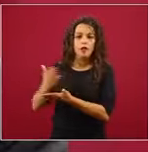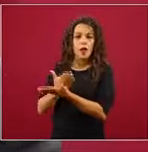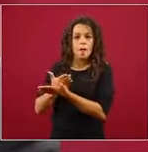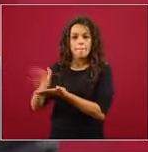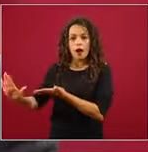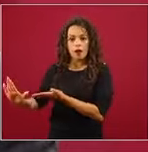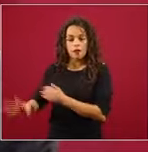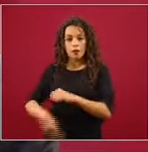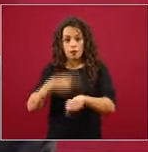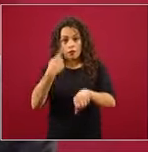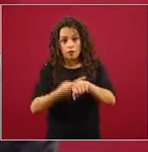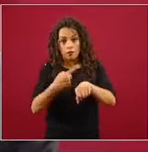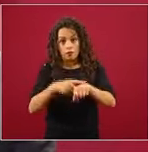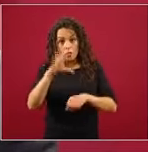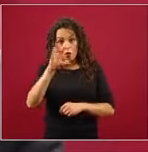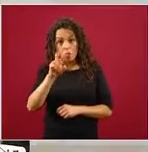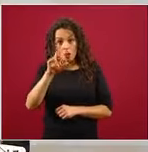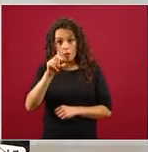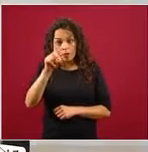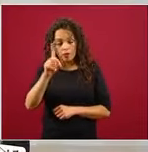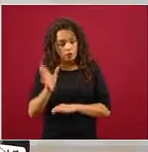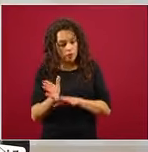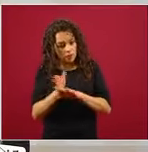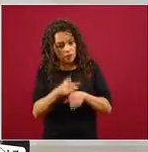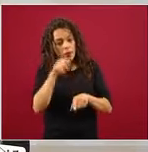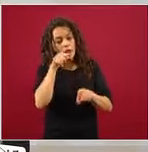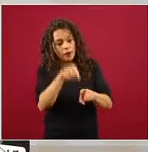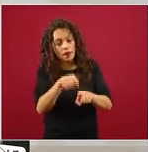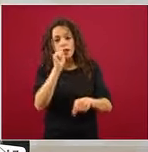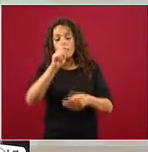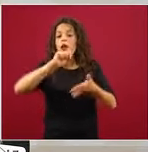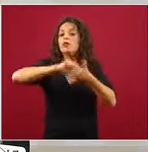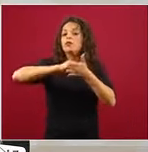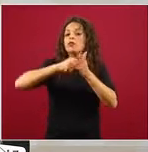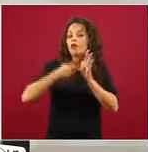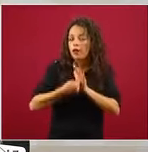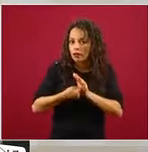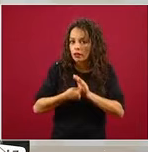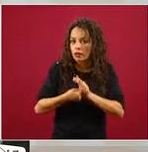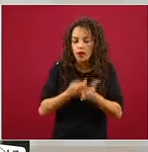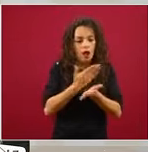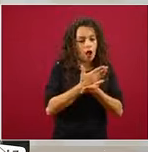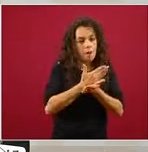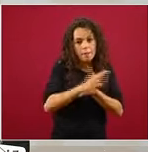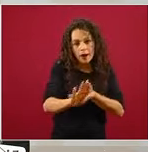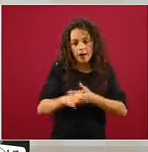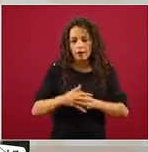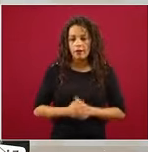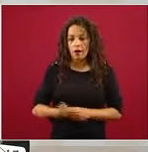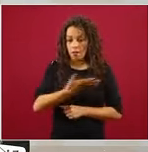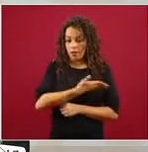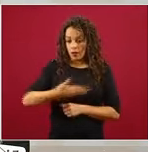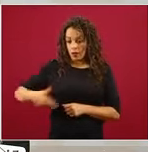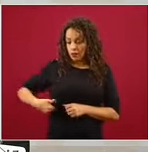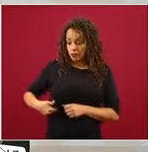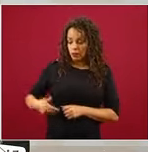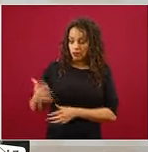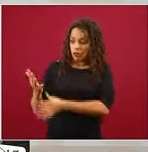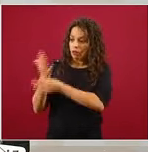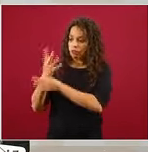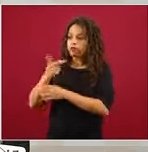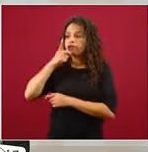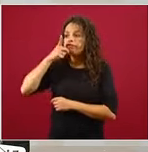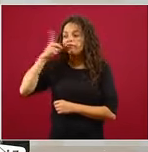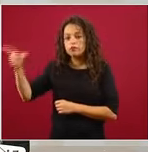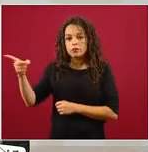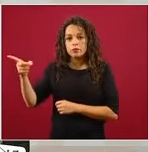COVID tiene un camino técnico como el que ha dispuesto desde el día 1 el presidente Andrés Manuel López Obrador. Entonces